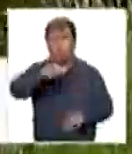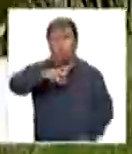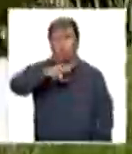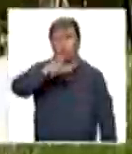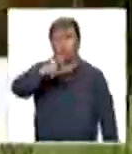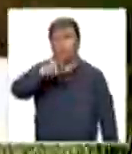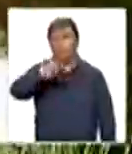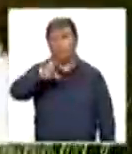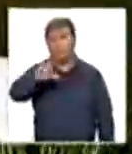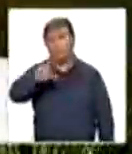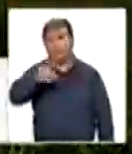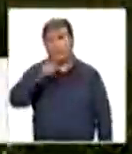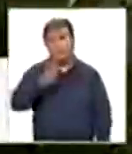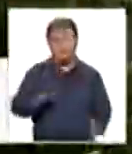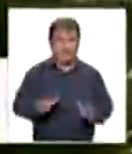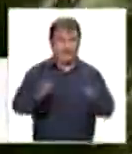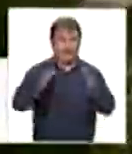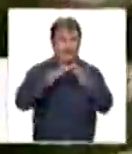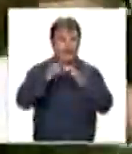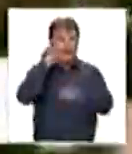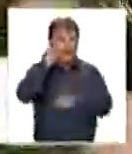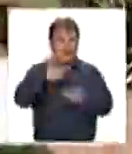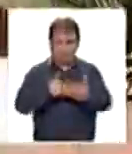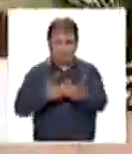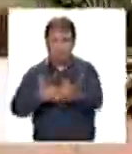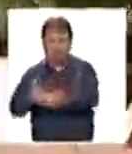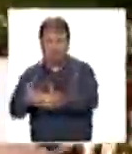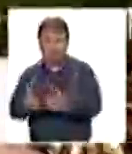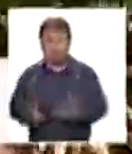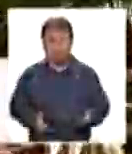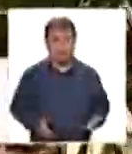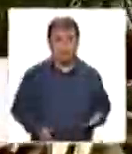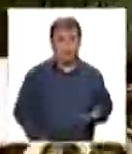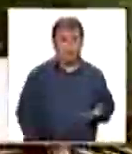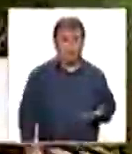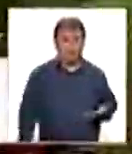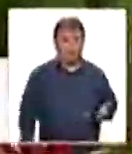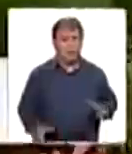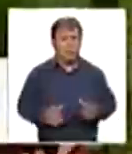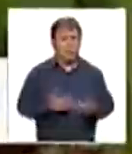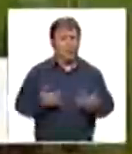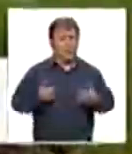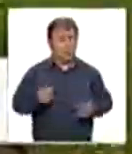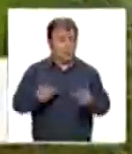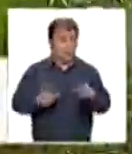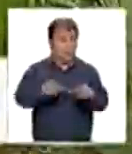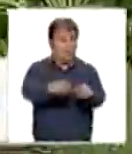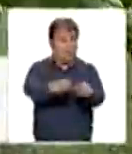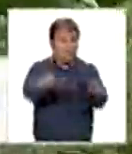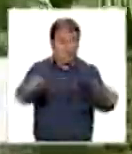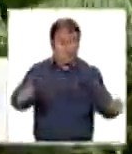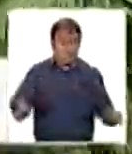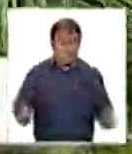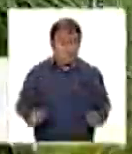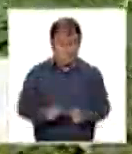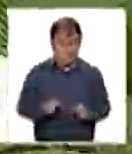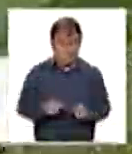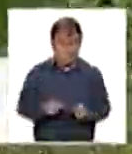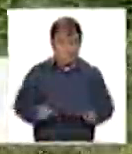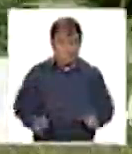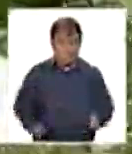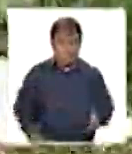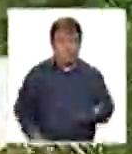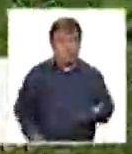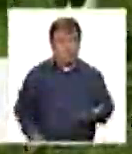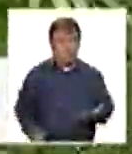Aquí vamos a entrar a una casa de tres ambientes. Va muy bien con el ambiente, que cualquier persona, ¿no?, que tenga un terreno, digamos. Tiene, sí, materiales, claro, muy cálidos, colores muy